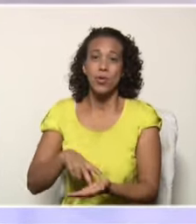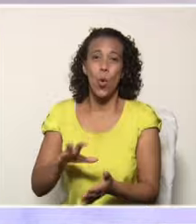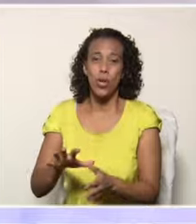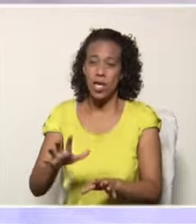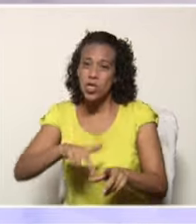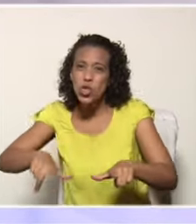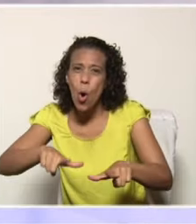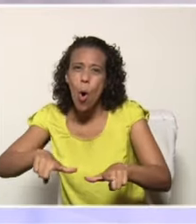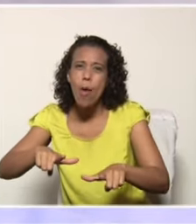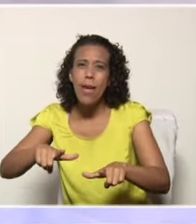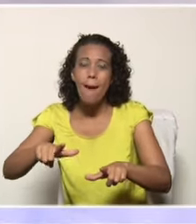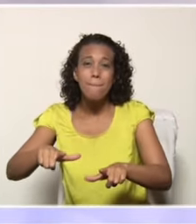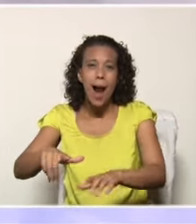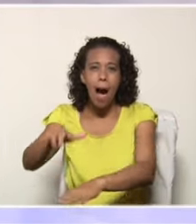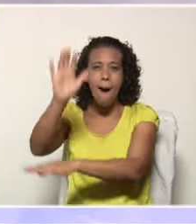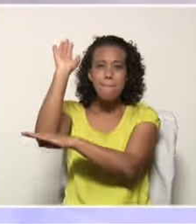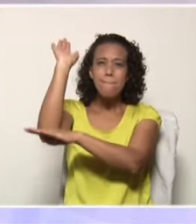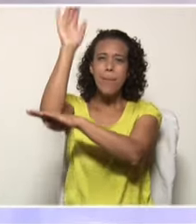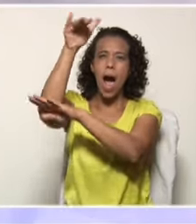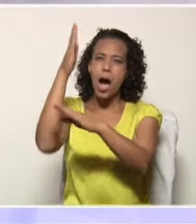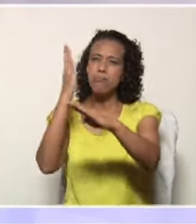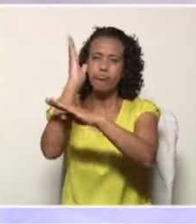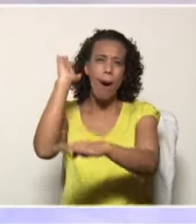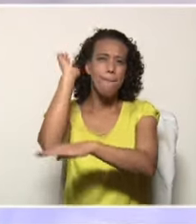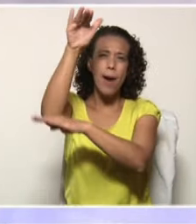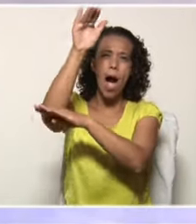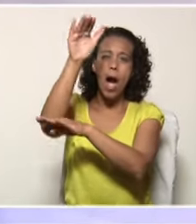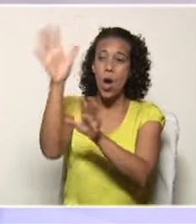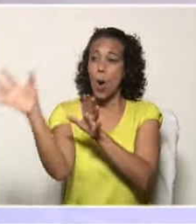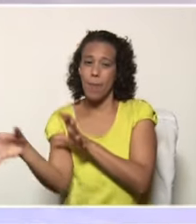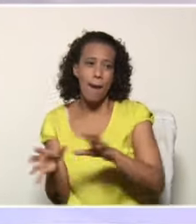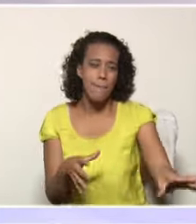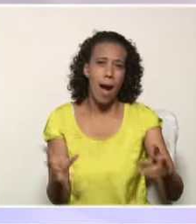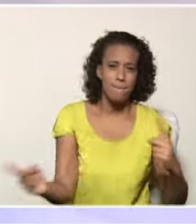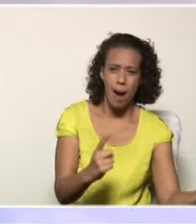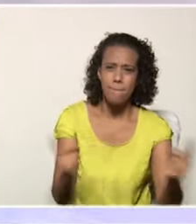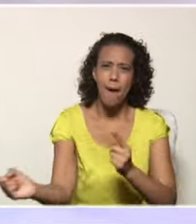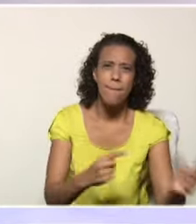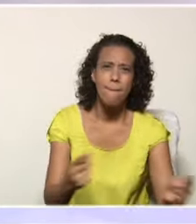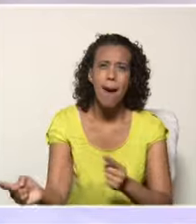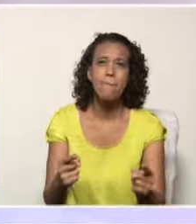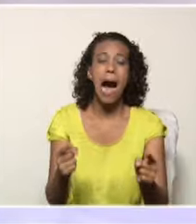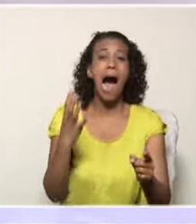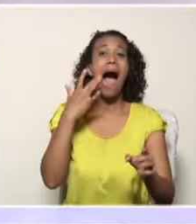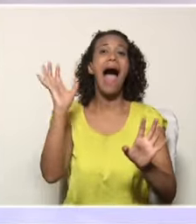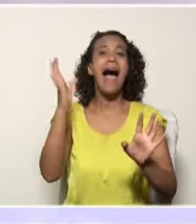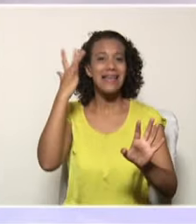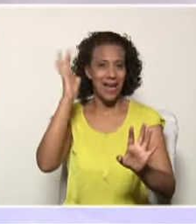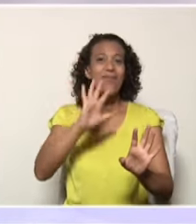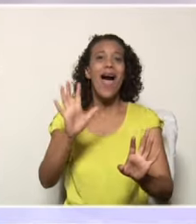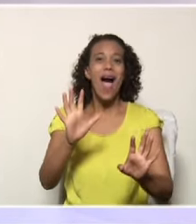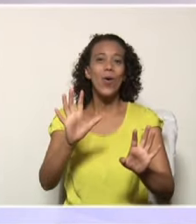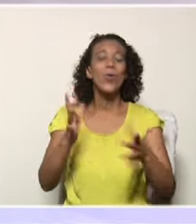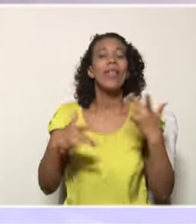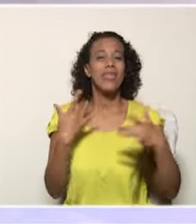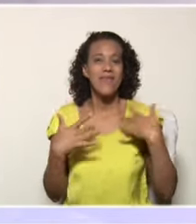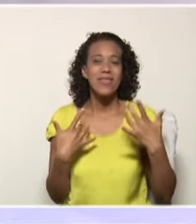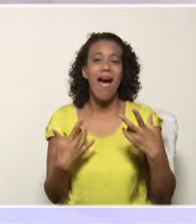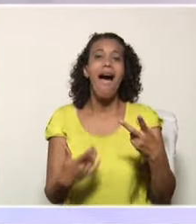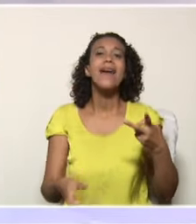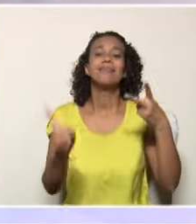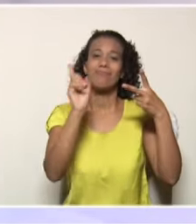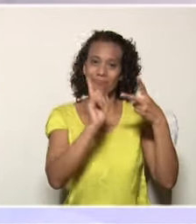la zona para armar el ataque mientras se pasan el balón, mientras el piloto dribla, ahí pasó a hacer una actividad en